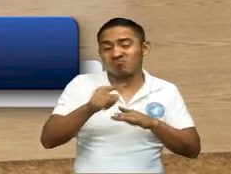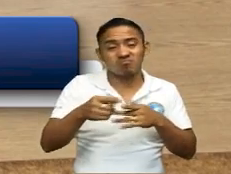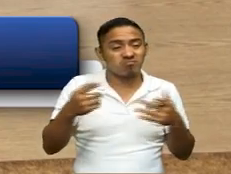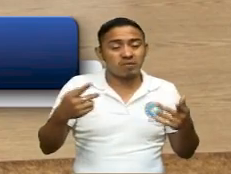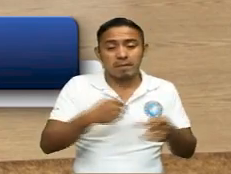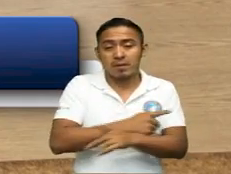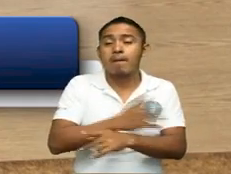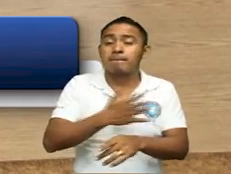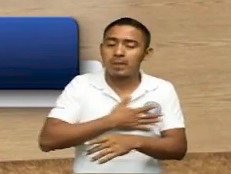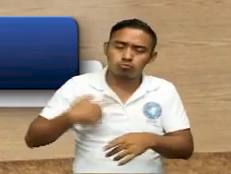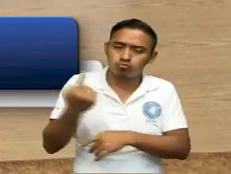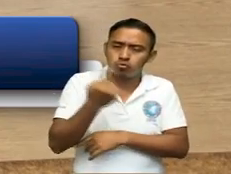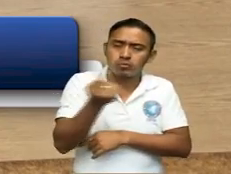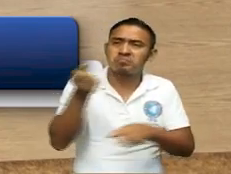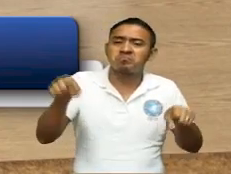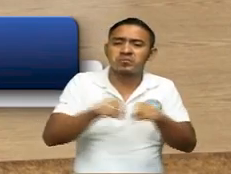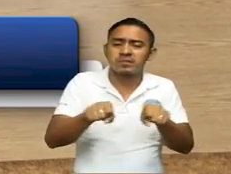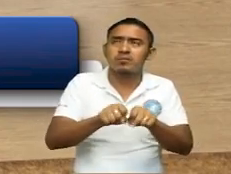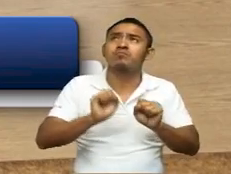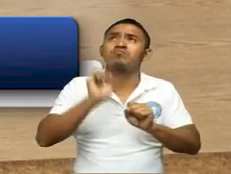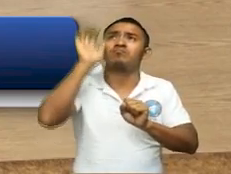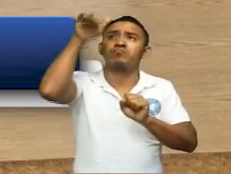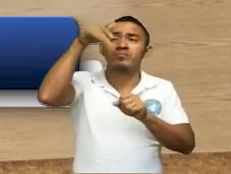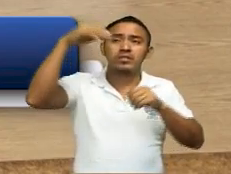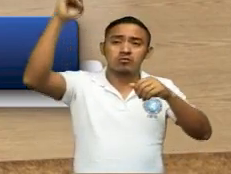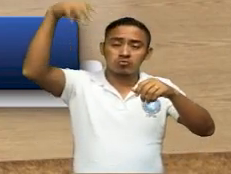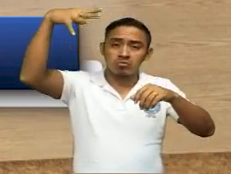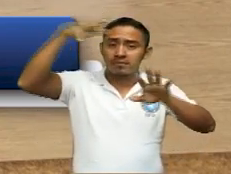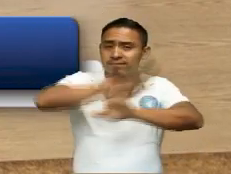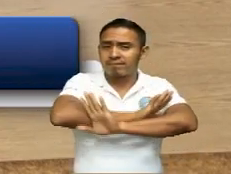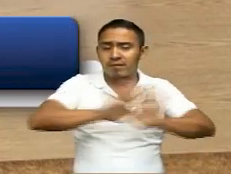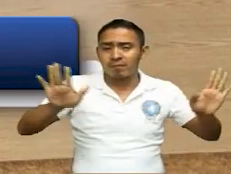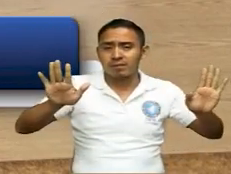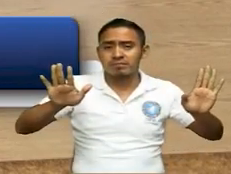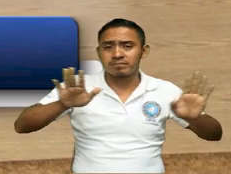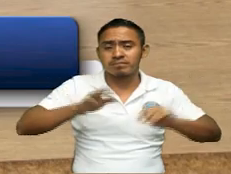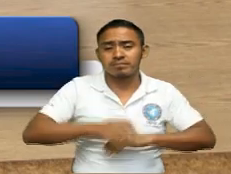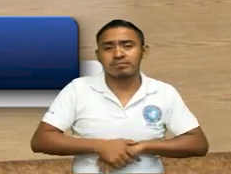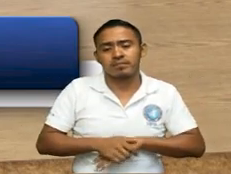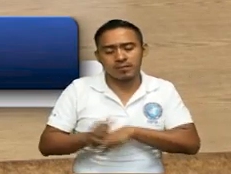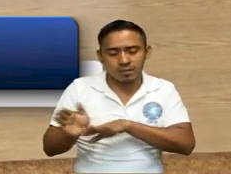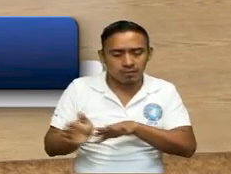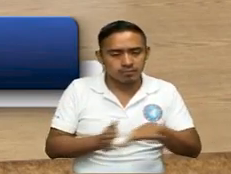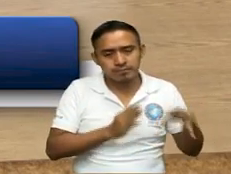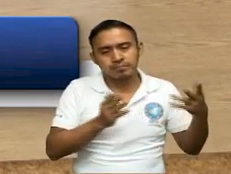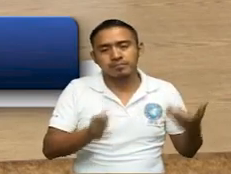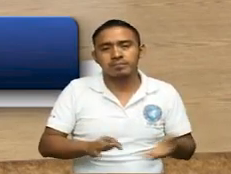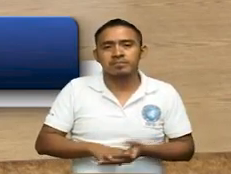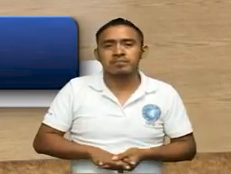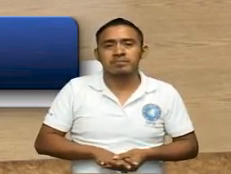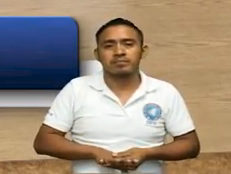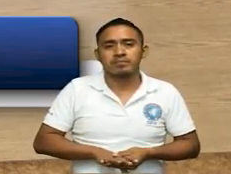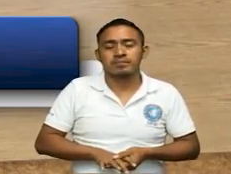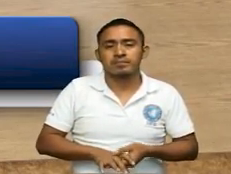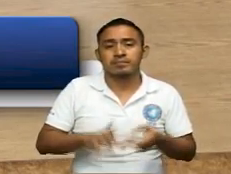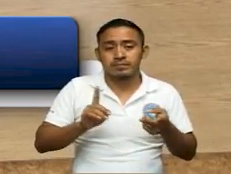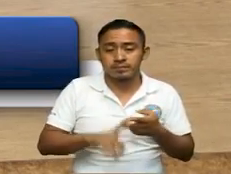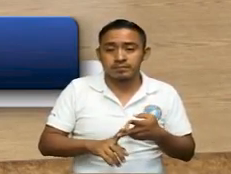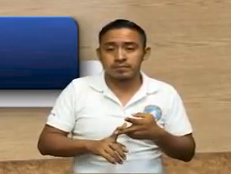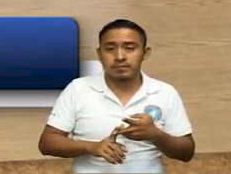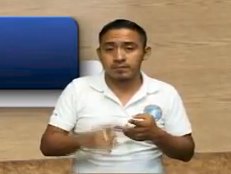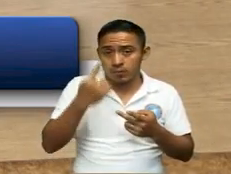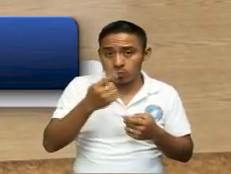importante sacarlos a solear, eso es todo lo que hay que hacer para no volver a tener ese problema, sacar a solear los zapatos. Otra recomendación importante es separar una toalla para